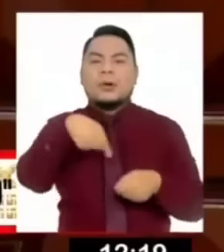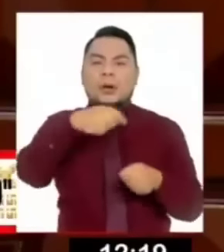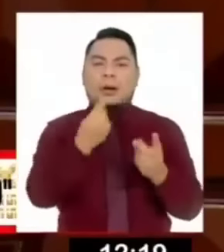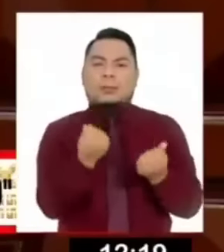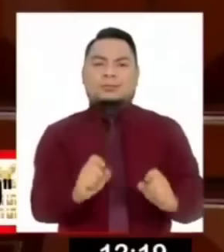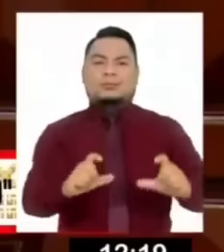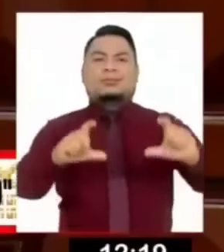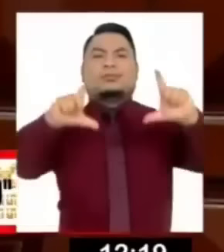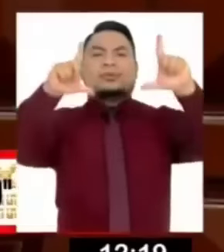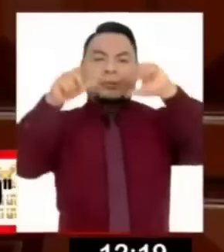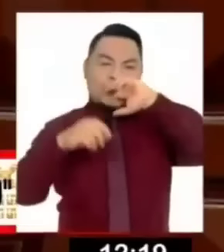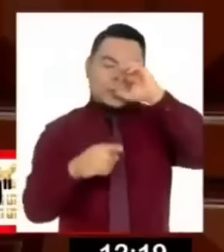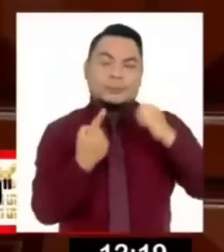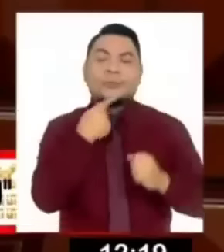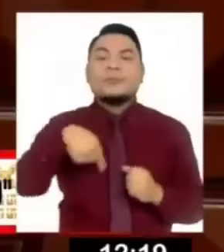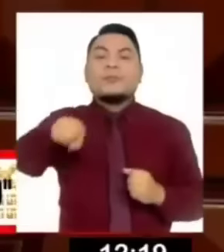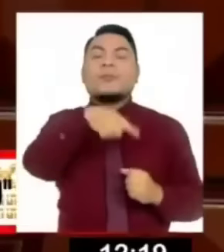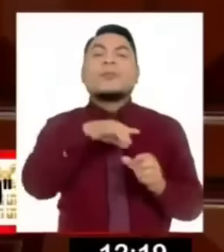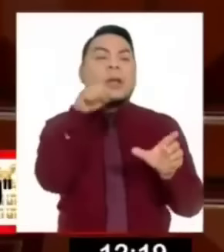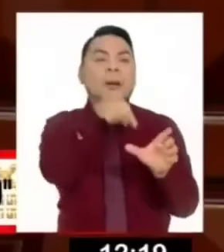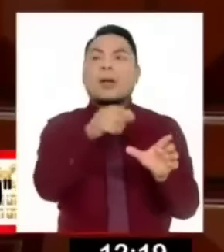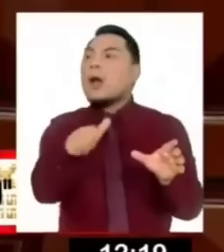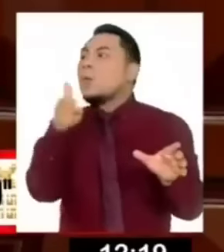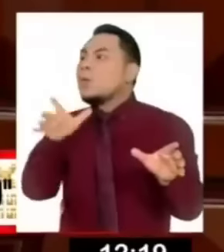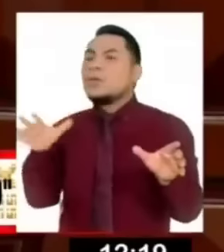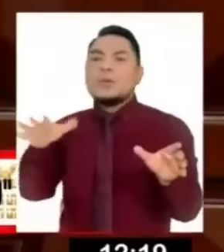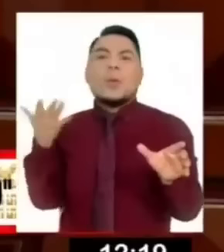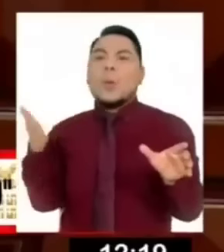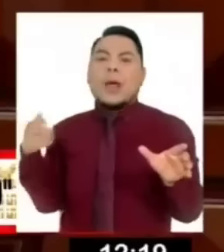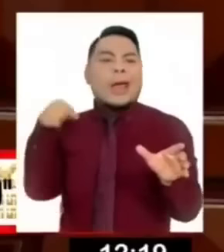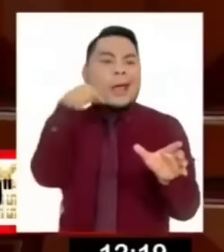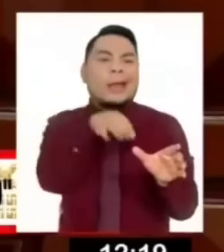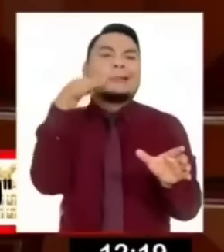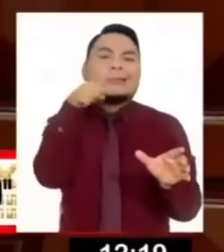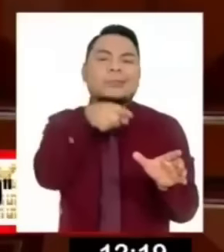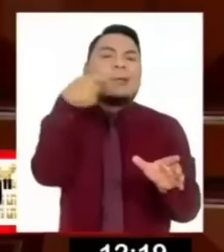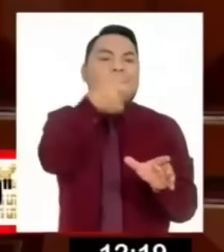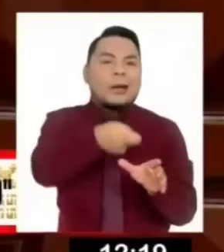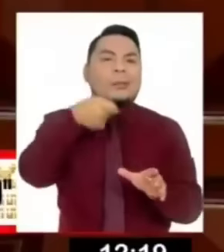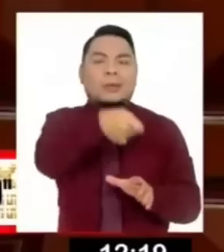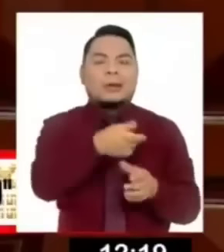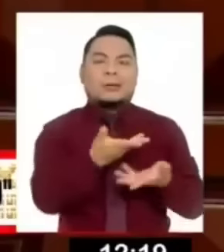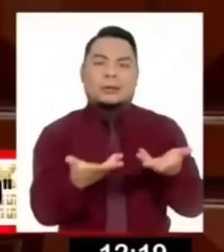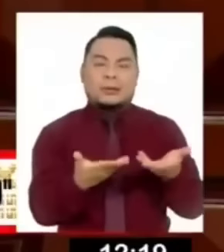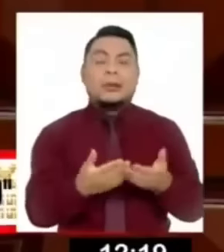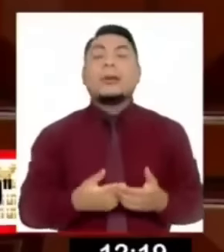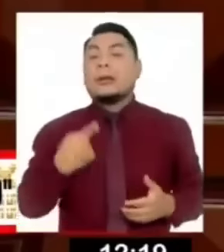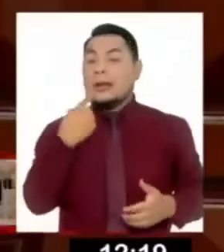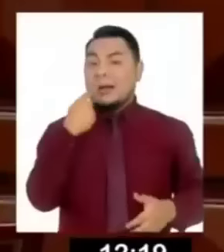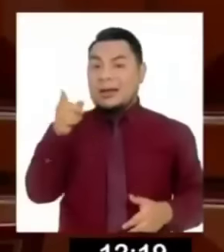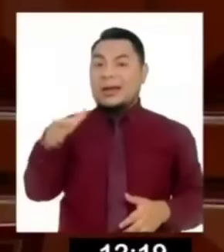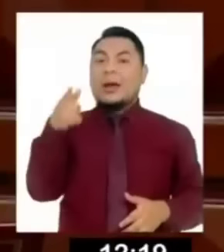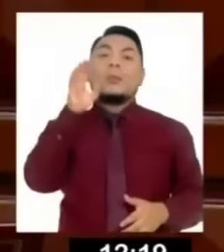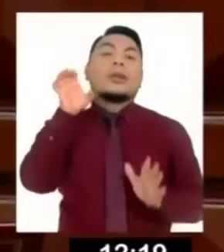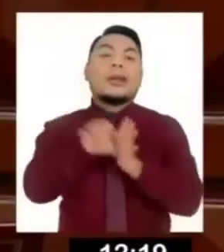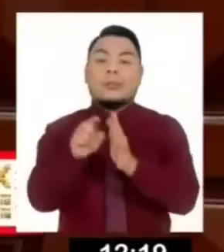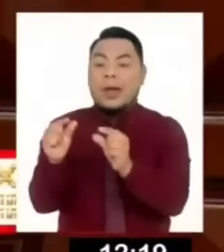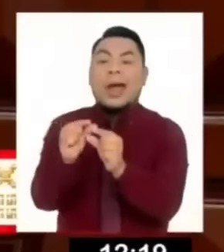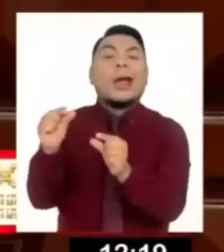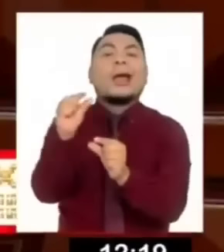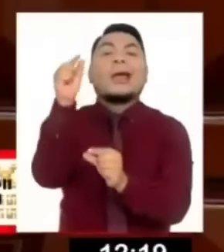sumas artificialmente elevadas por los bienes y servicios básicos, como ha sucedido con el gas